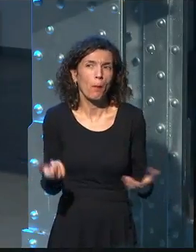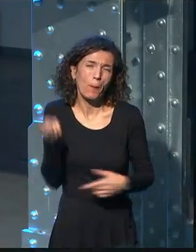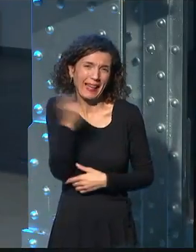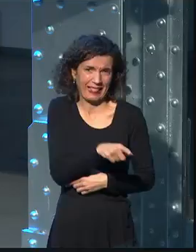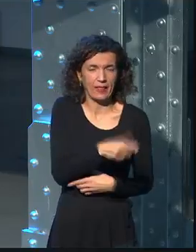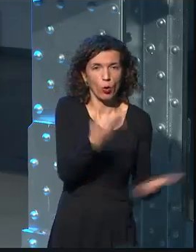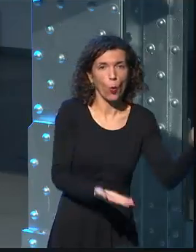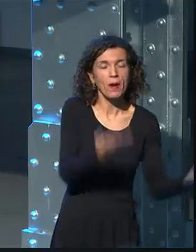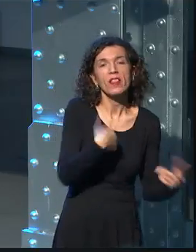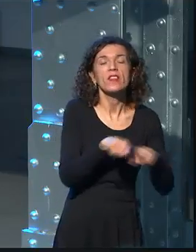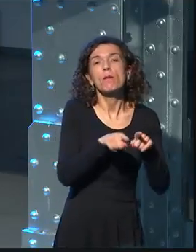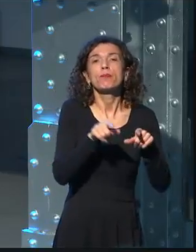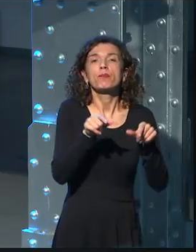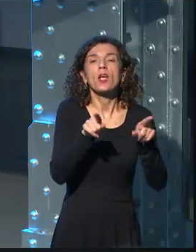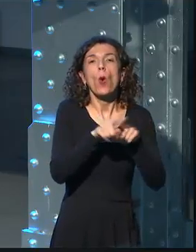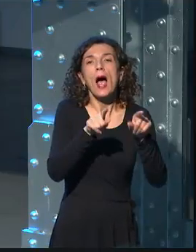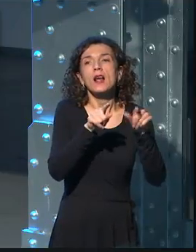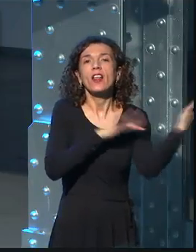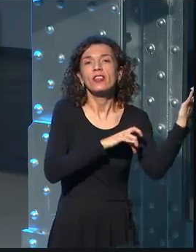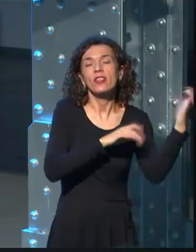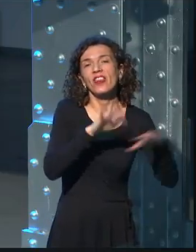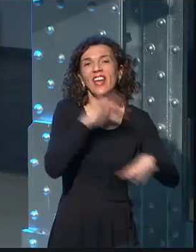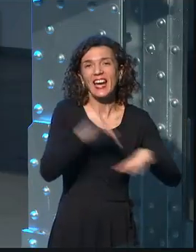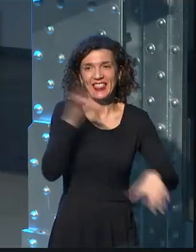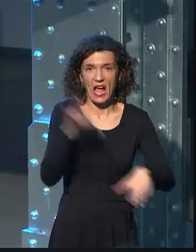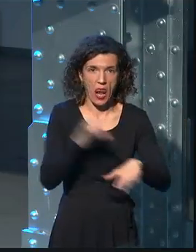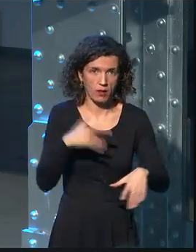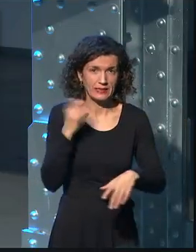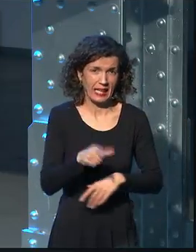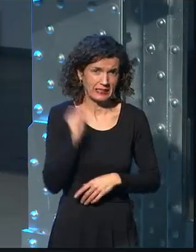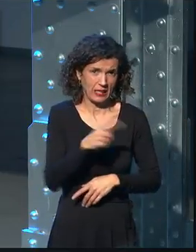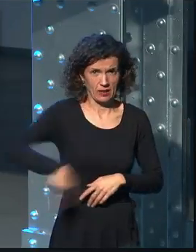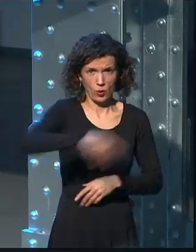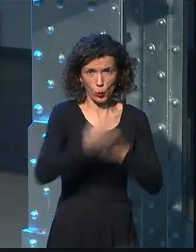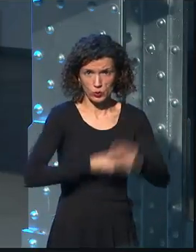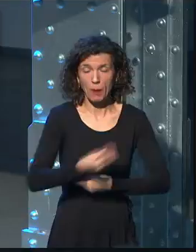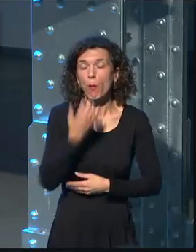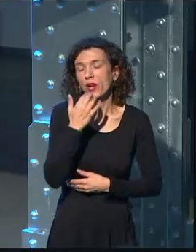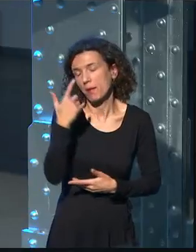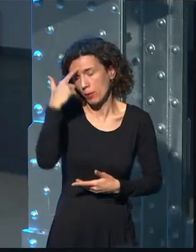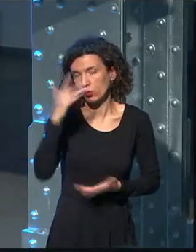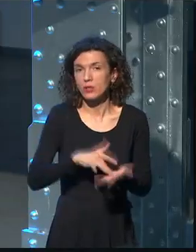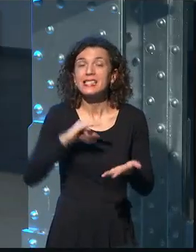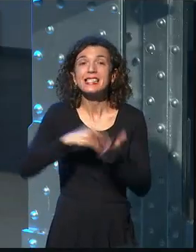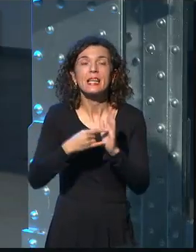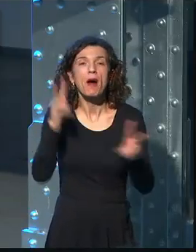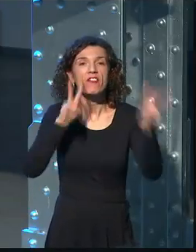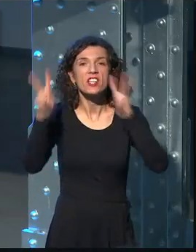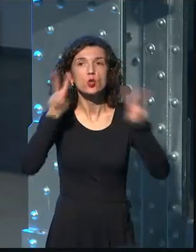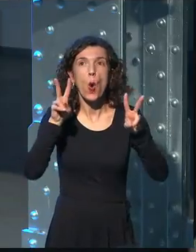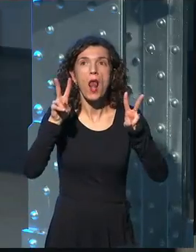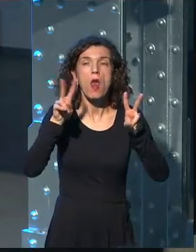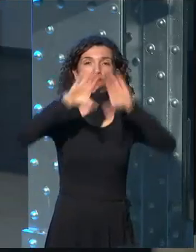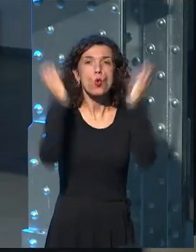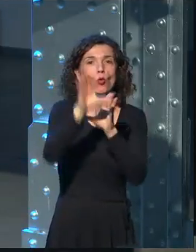se utiliza en medios digitales que son de uso común habitualmente. Imaginaos, nuestro sistema visual tiene que tomar imágenes